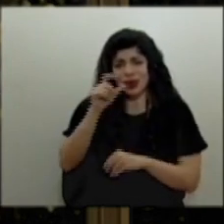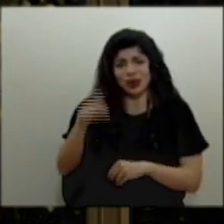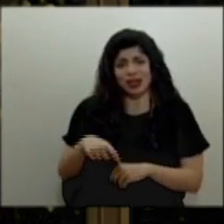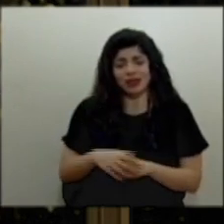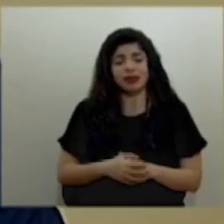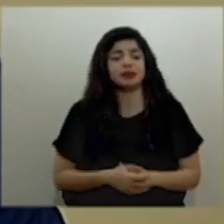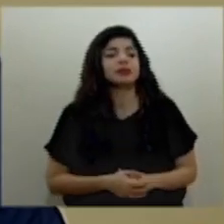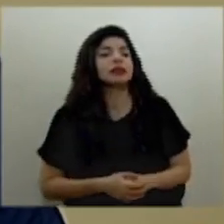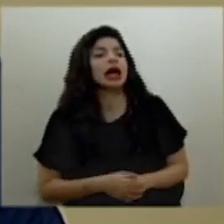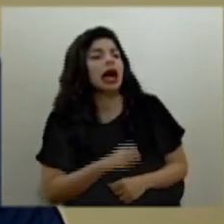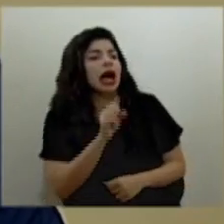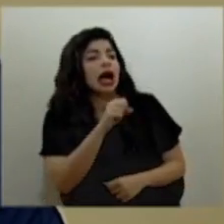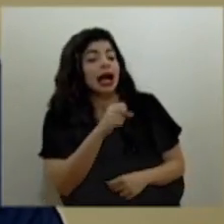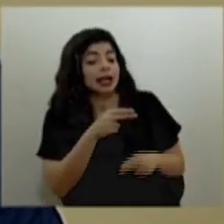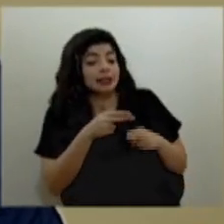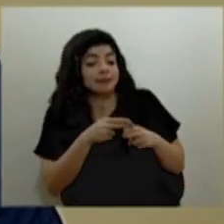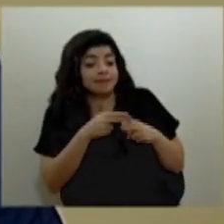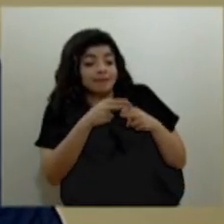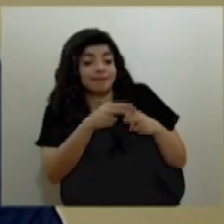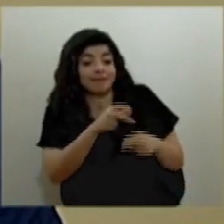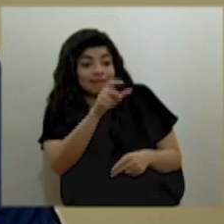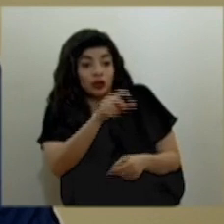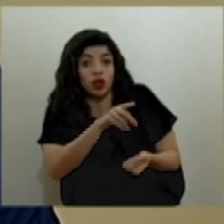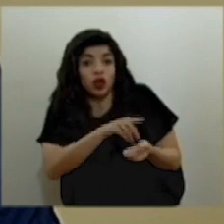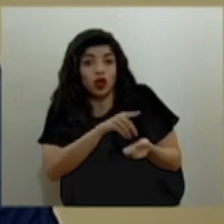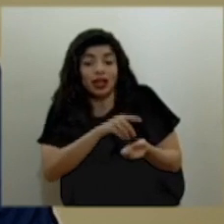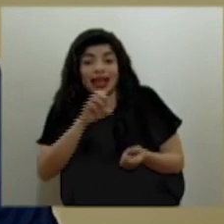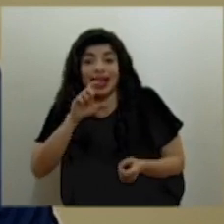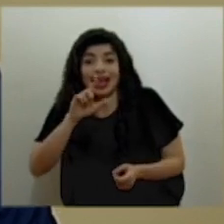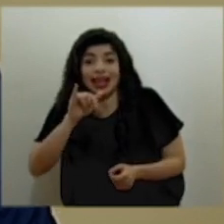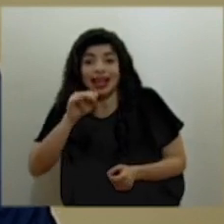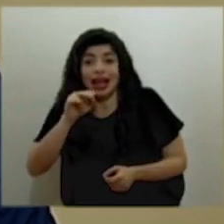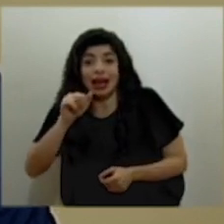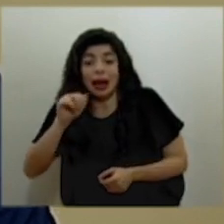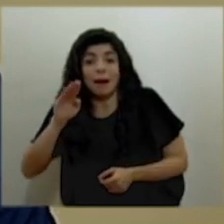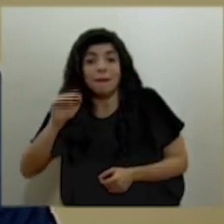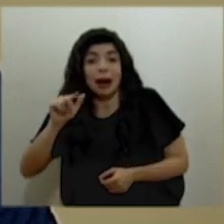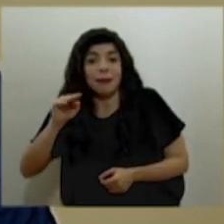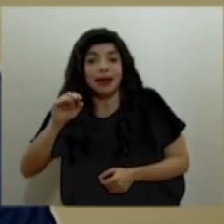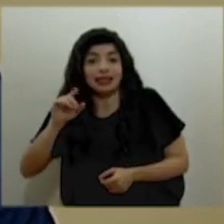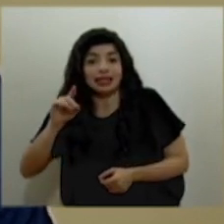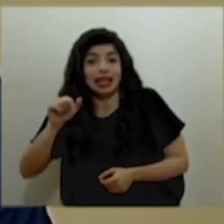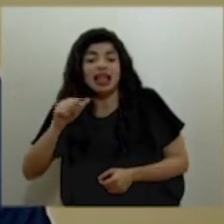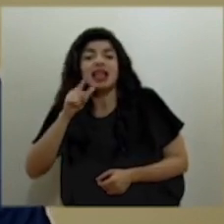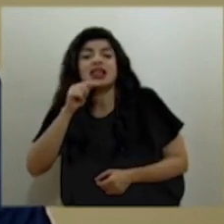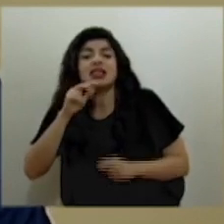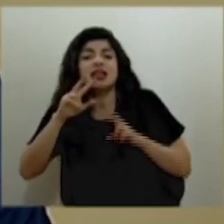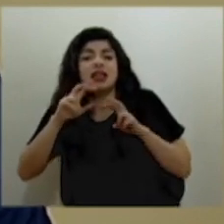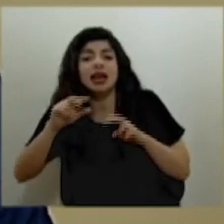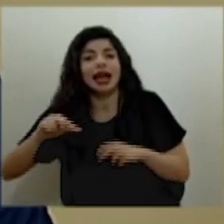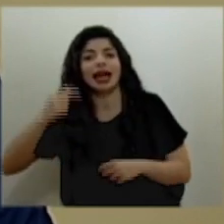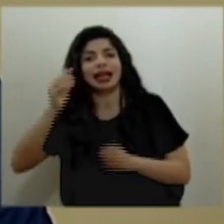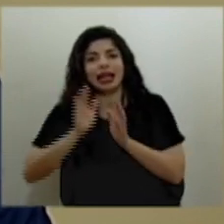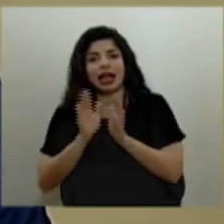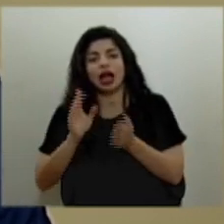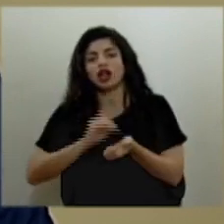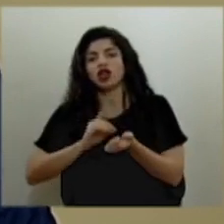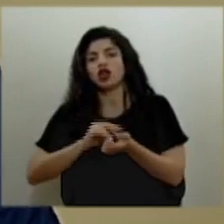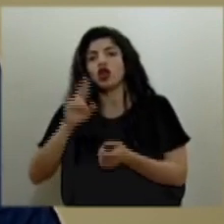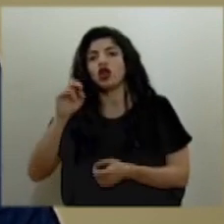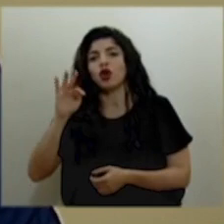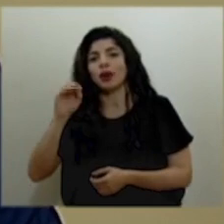Sí, el nombramiento de la doctora Ileana Balmaceda lo está realizando la Gerencia General, el doctor Roberto